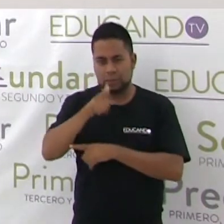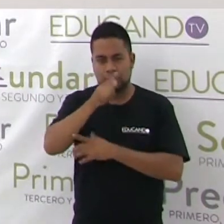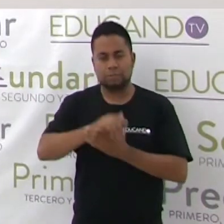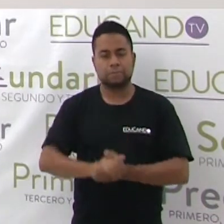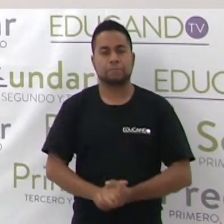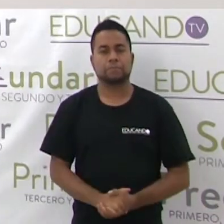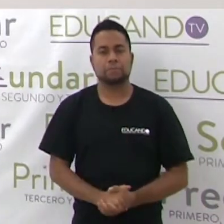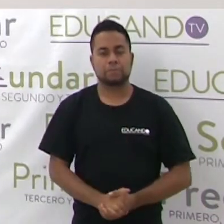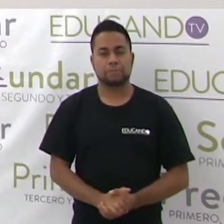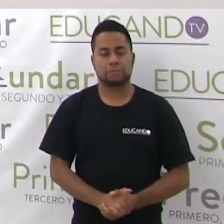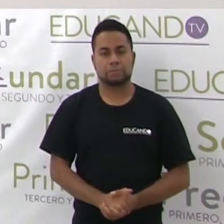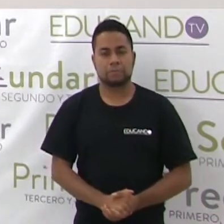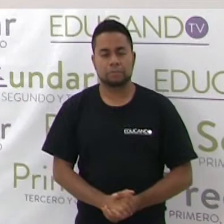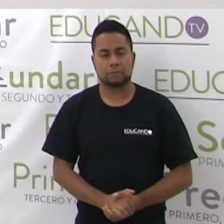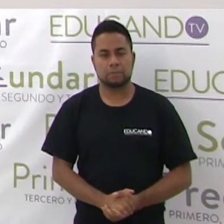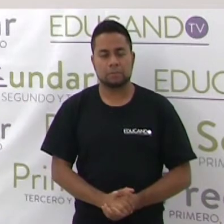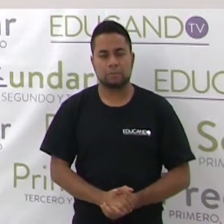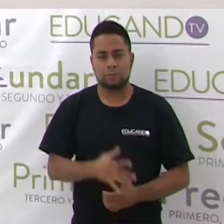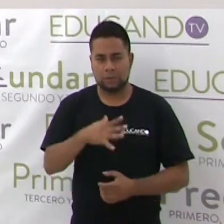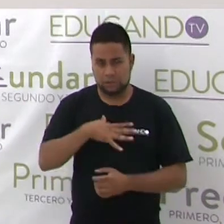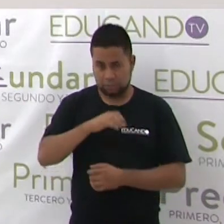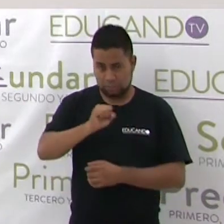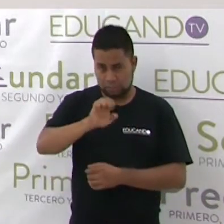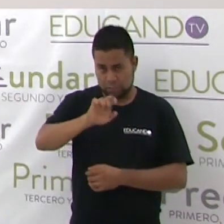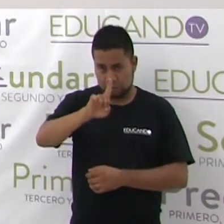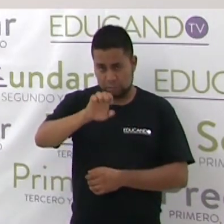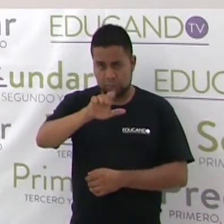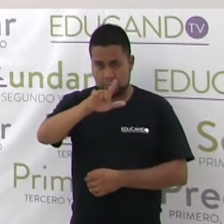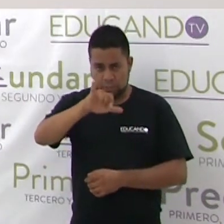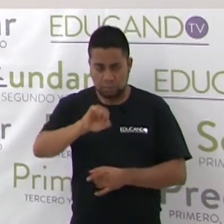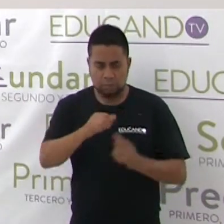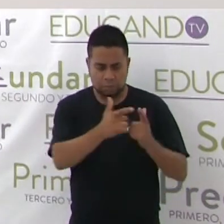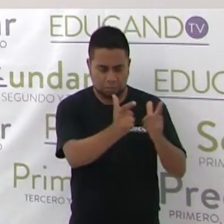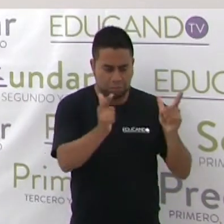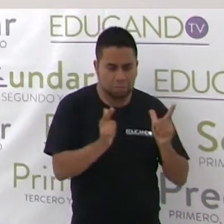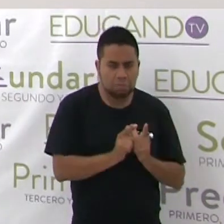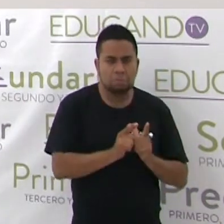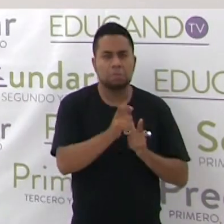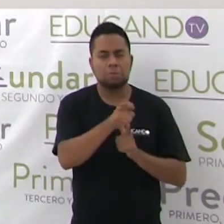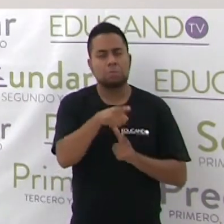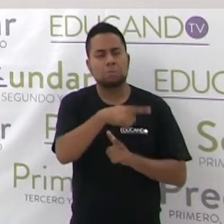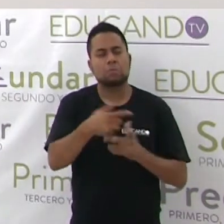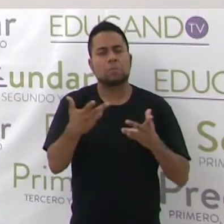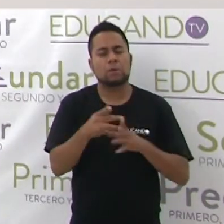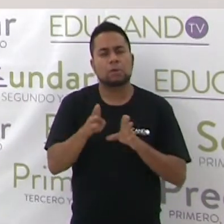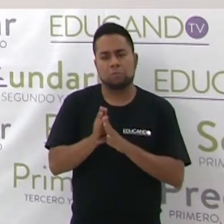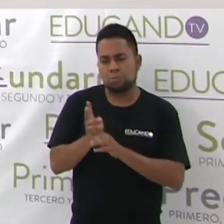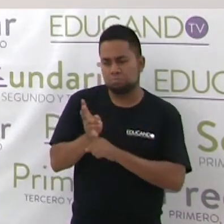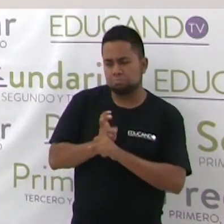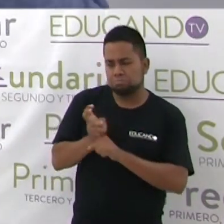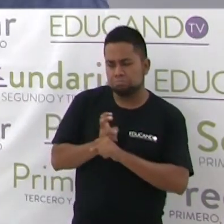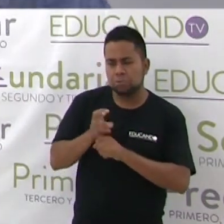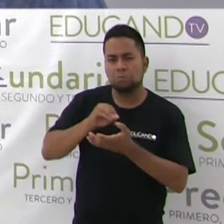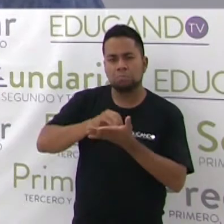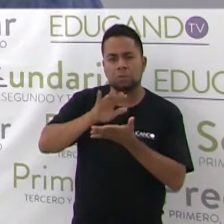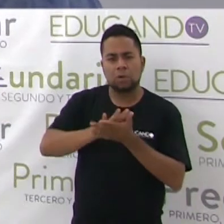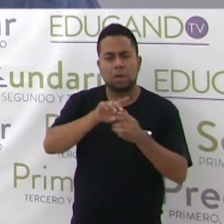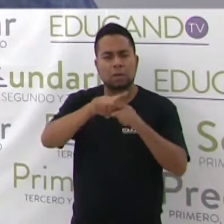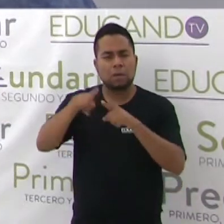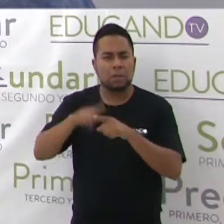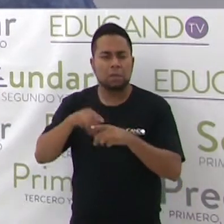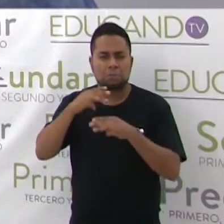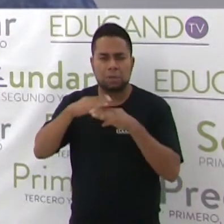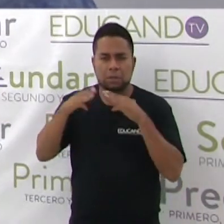CEDELIO es una organización o una institución que se dedicó a recapitular todo este material